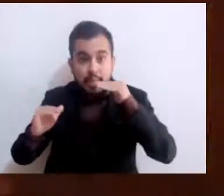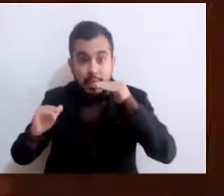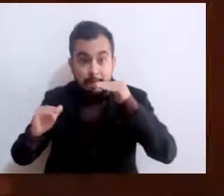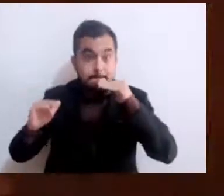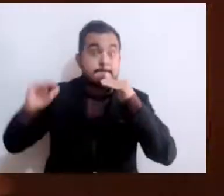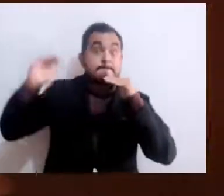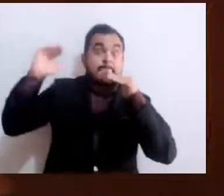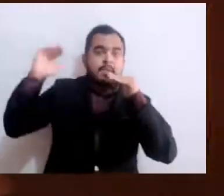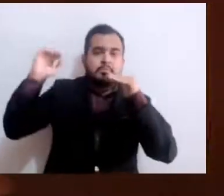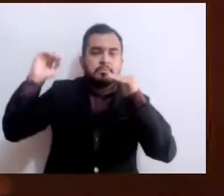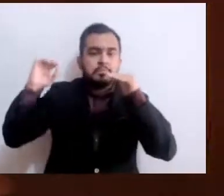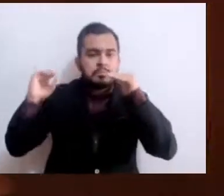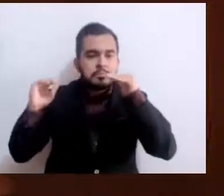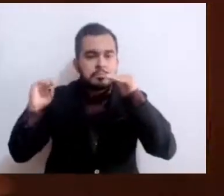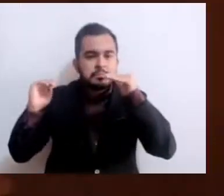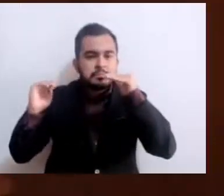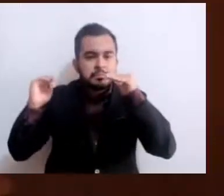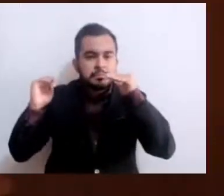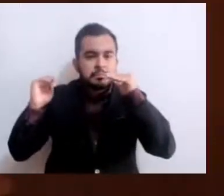Por eso,